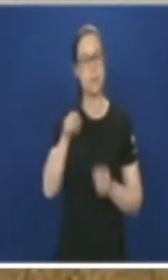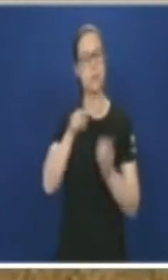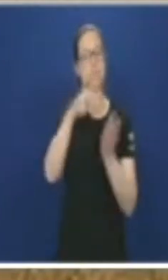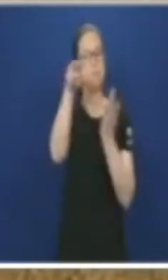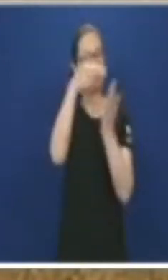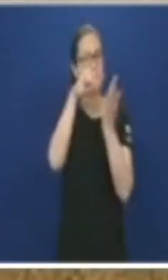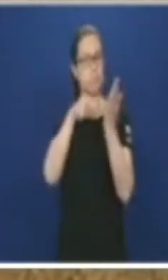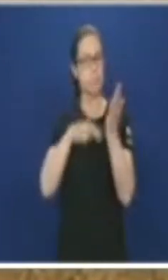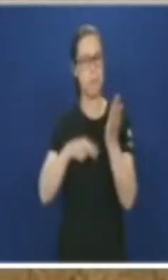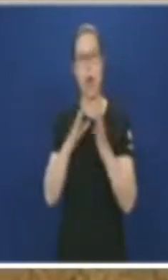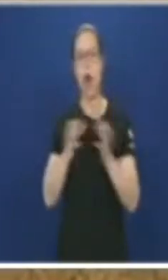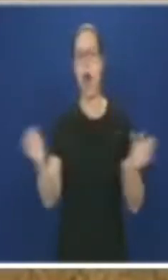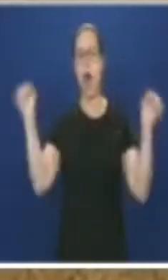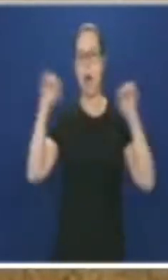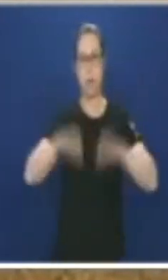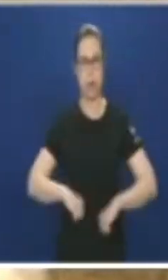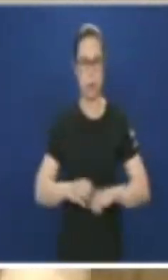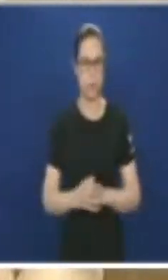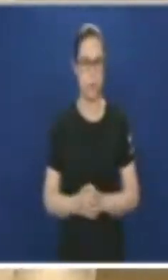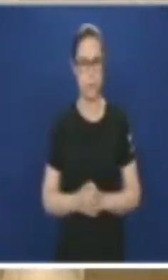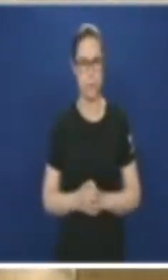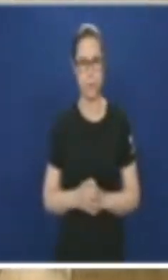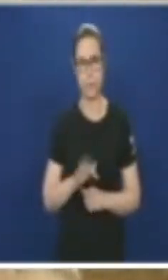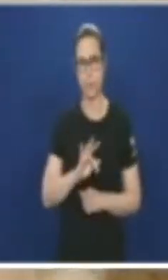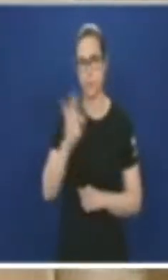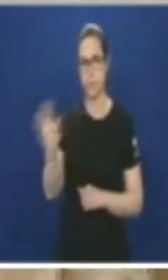conceden estas medallas. Ten a palabra.